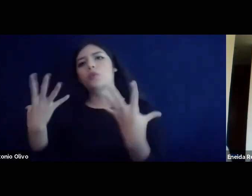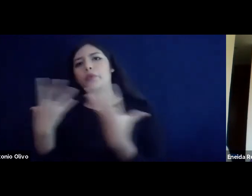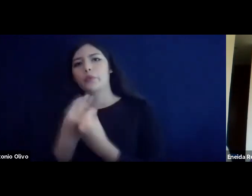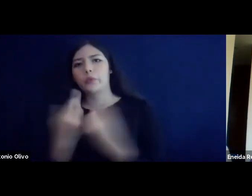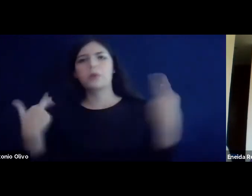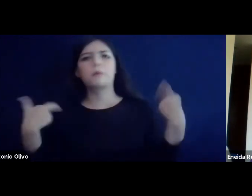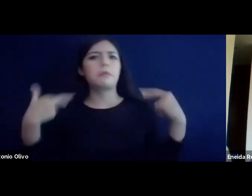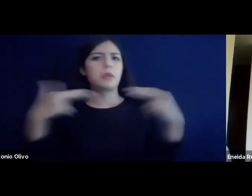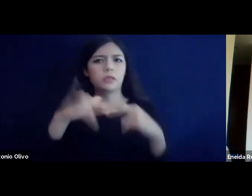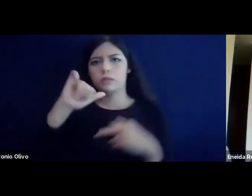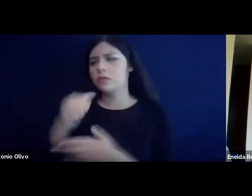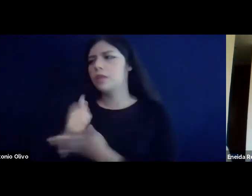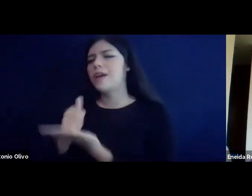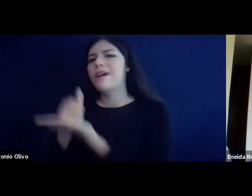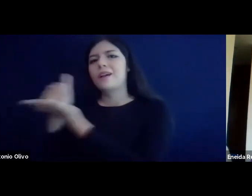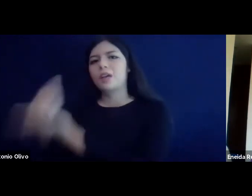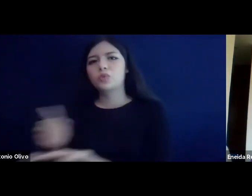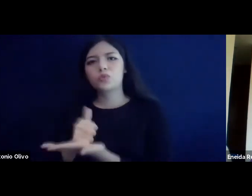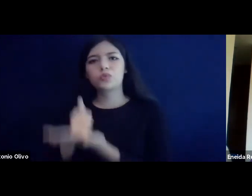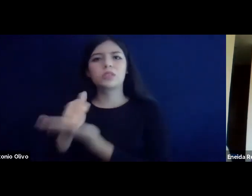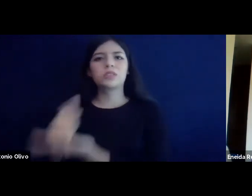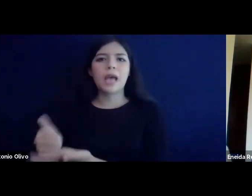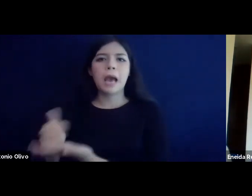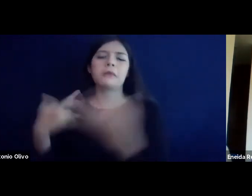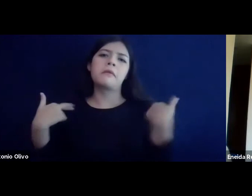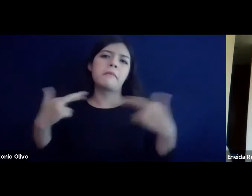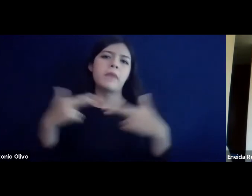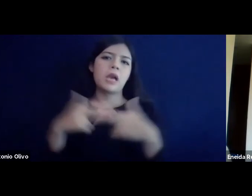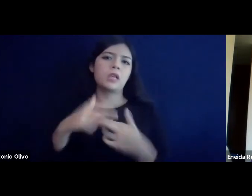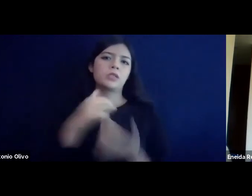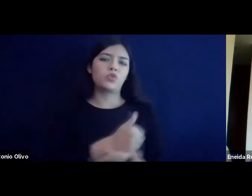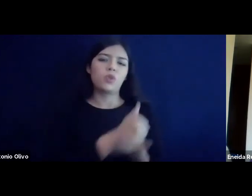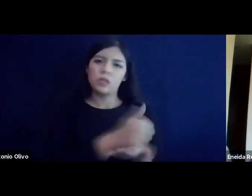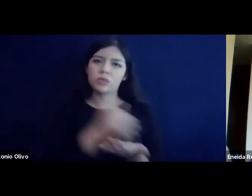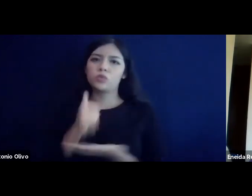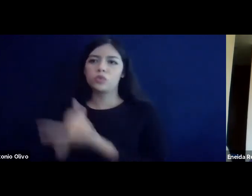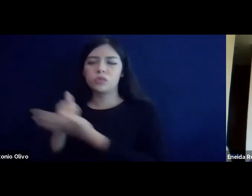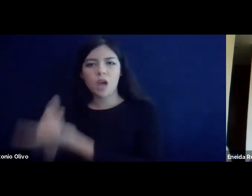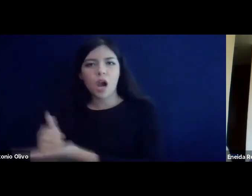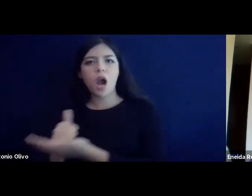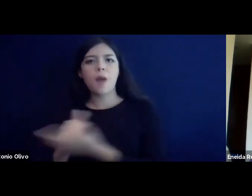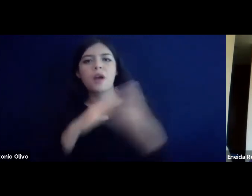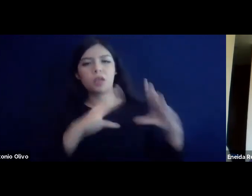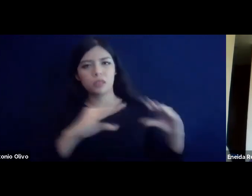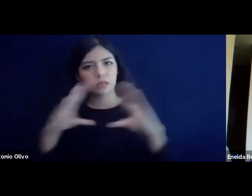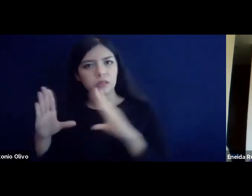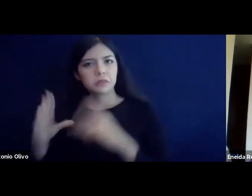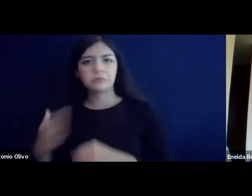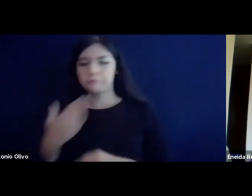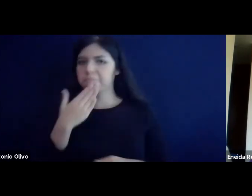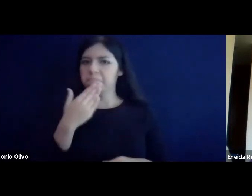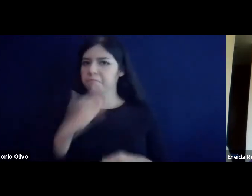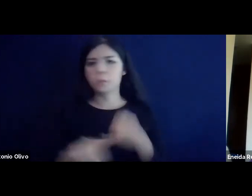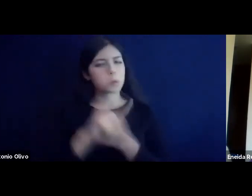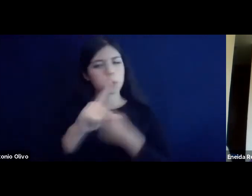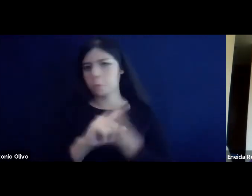se ponía como en medio de los dos para que pudiéramos escuchar y así. Pero ya, bueno,